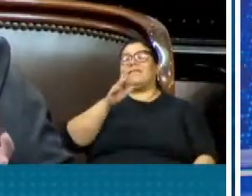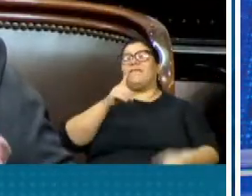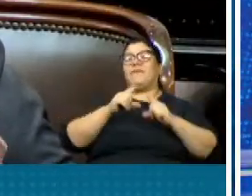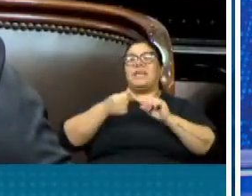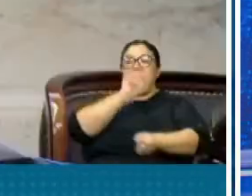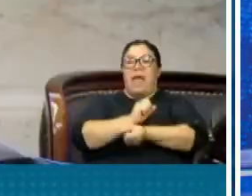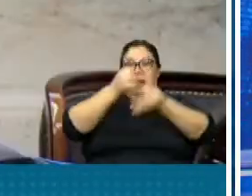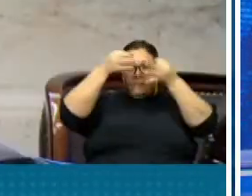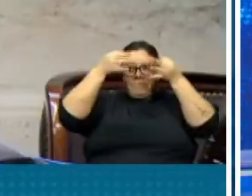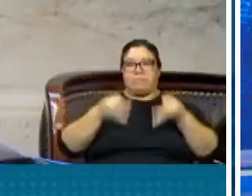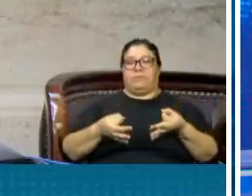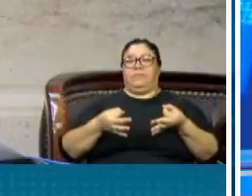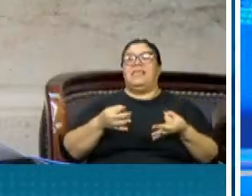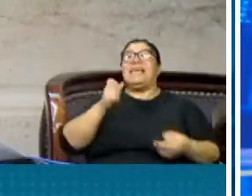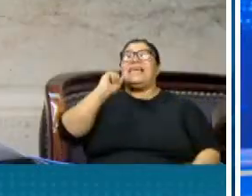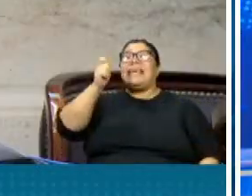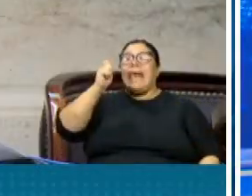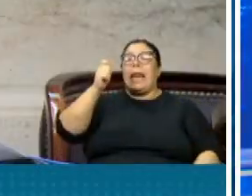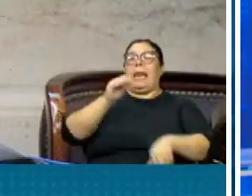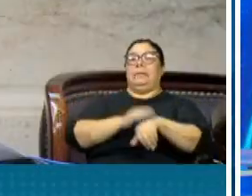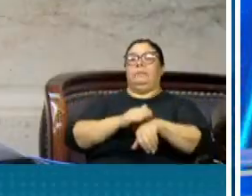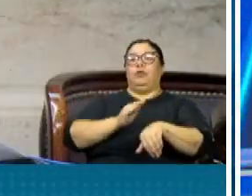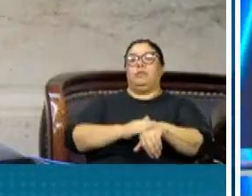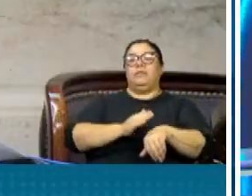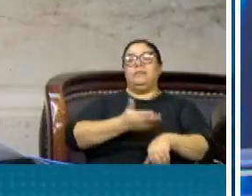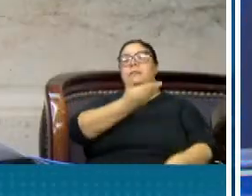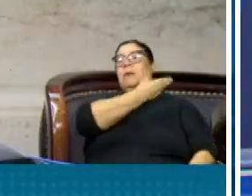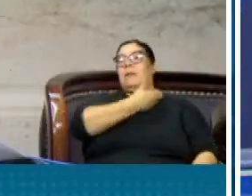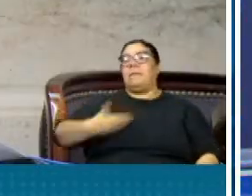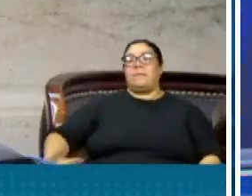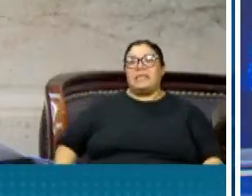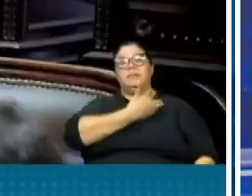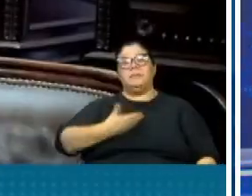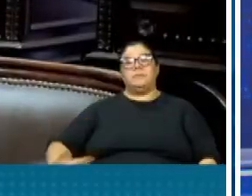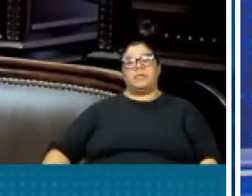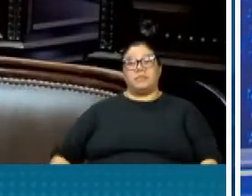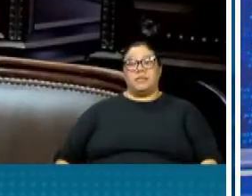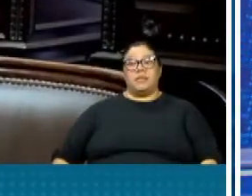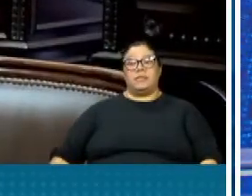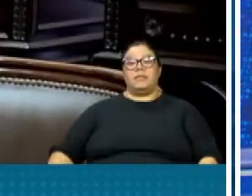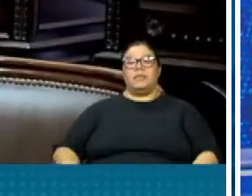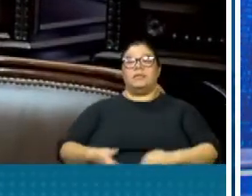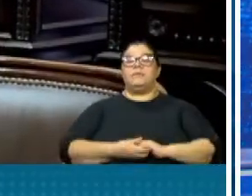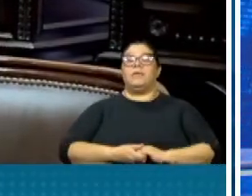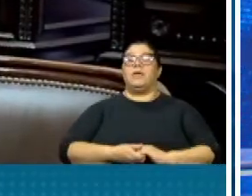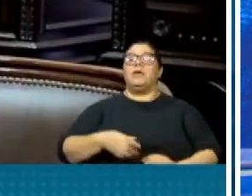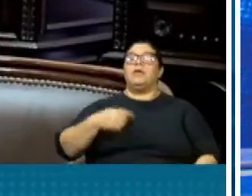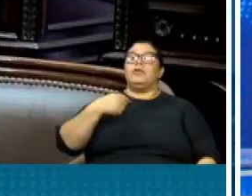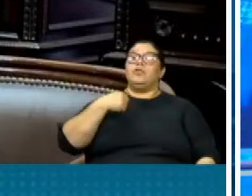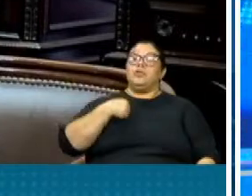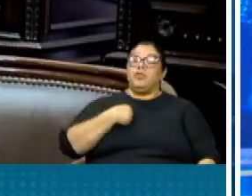cobrando la mínima, y además tenés cada vez más, porque viste, como no hay recursos para